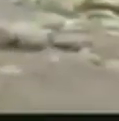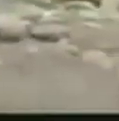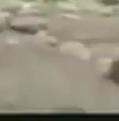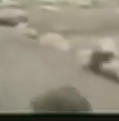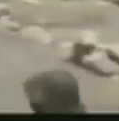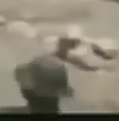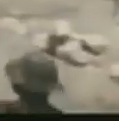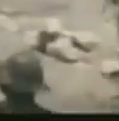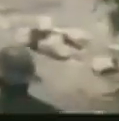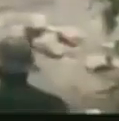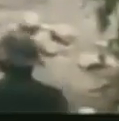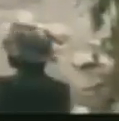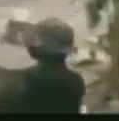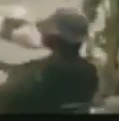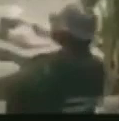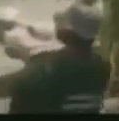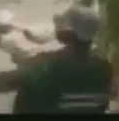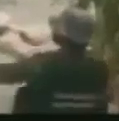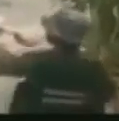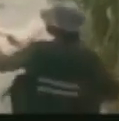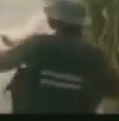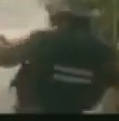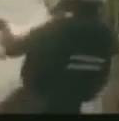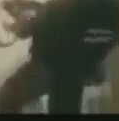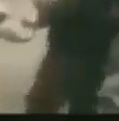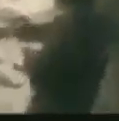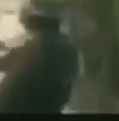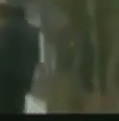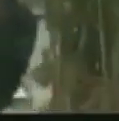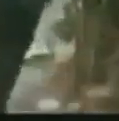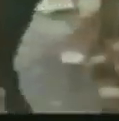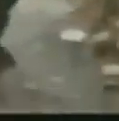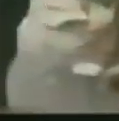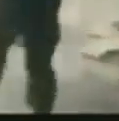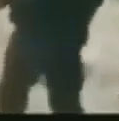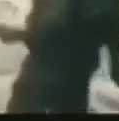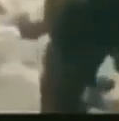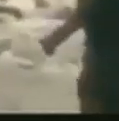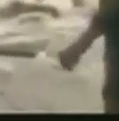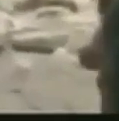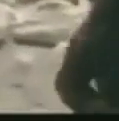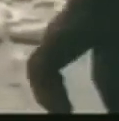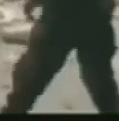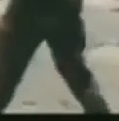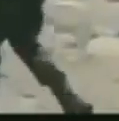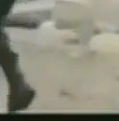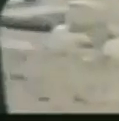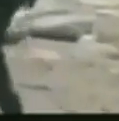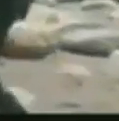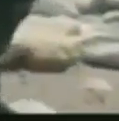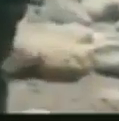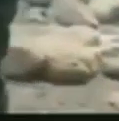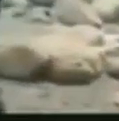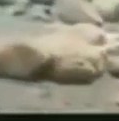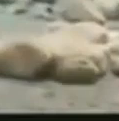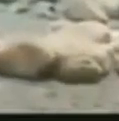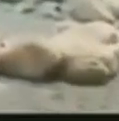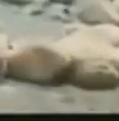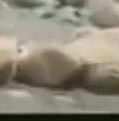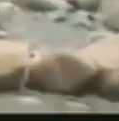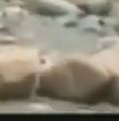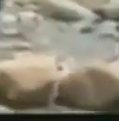hemos desmantelado. Pero es importante señalar que la frontera con Colombia, primero, es una